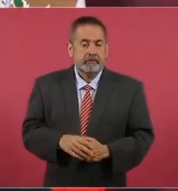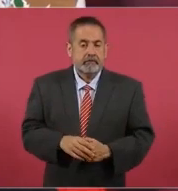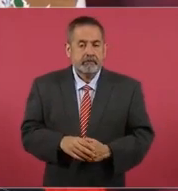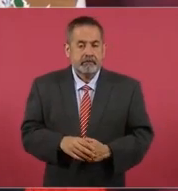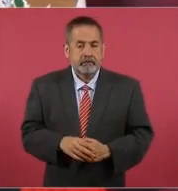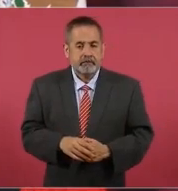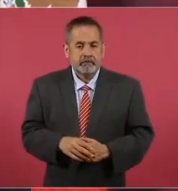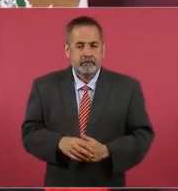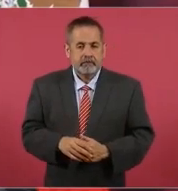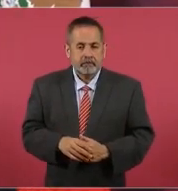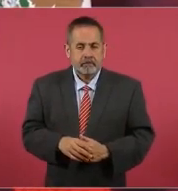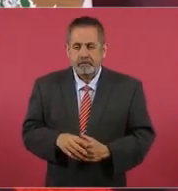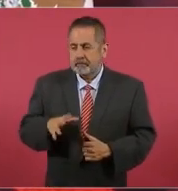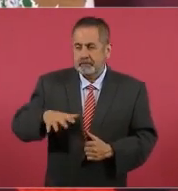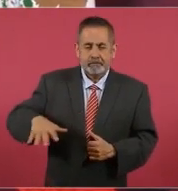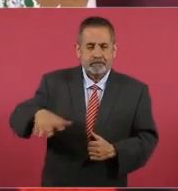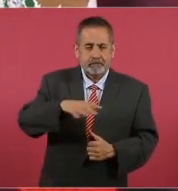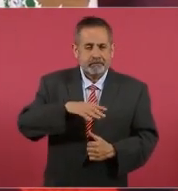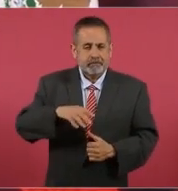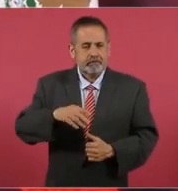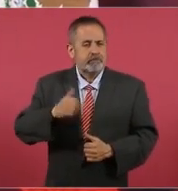el tesoro de Moctezuma